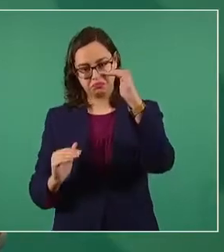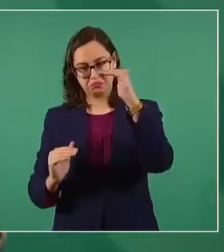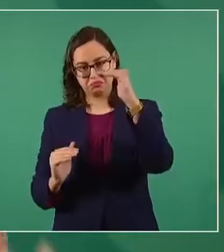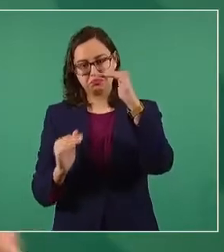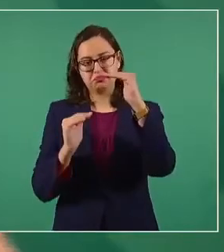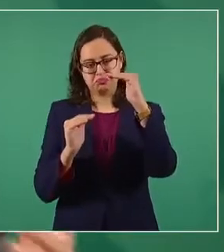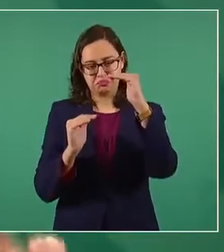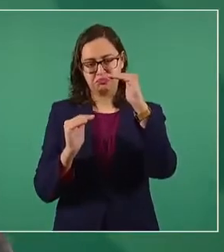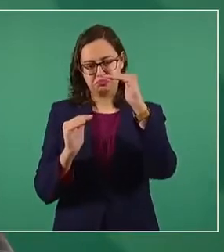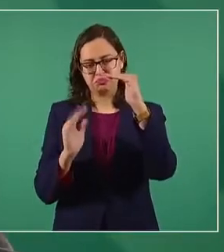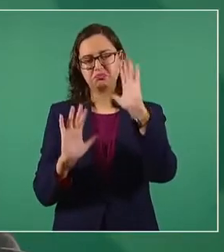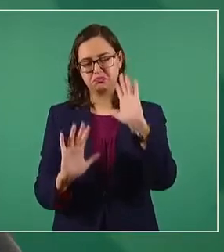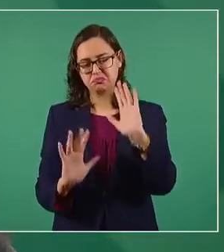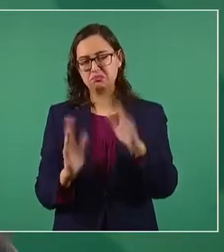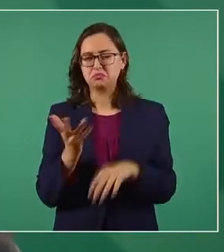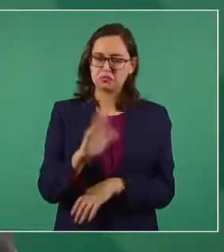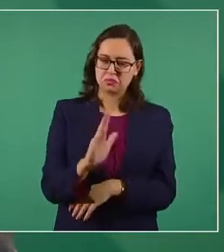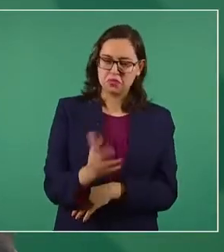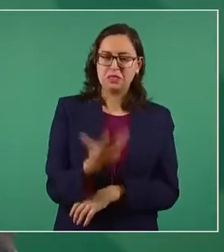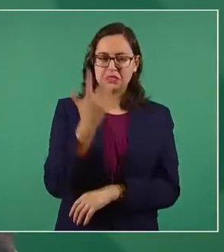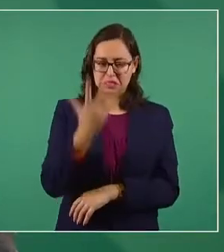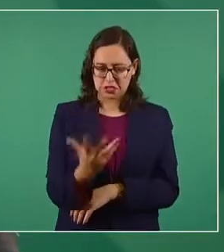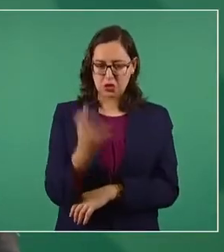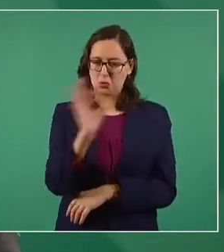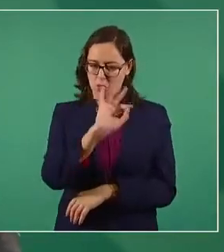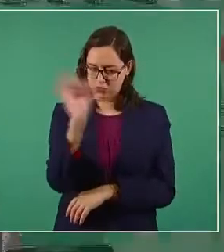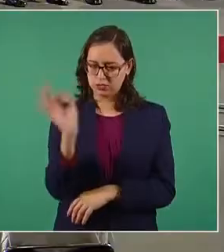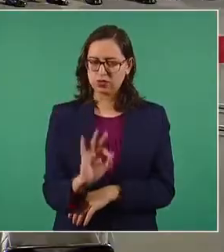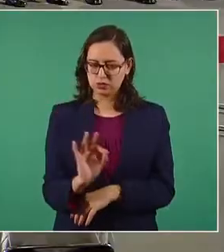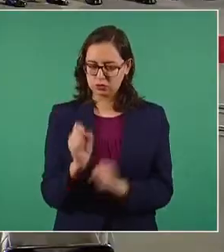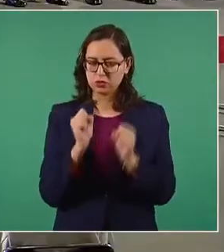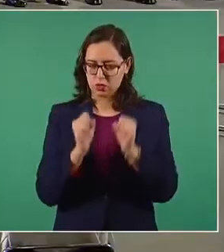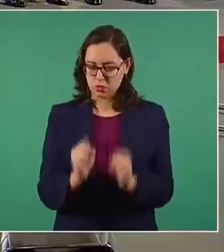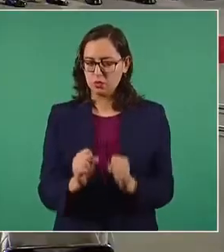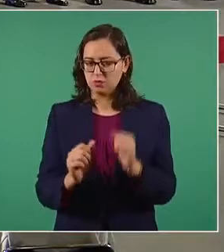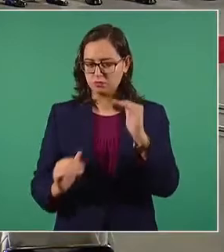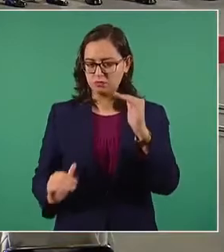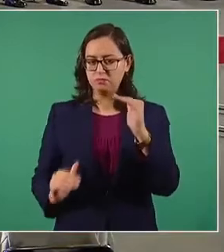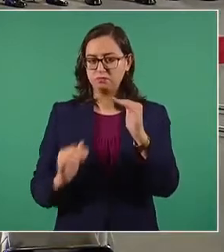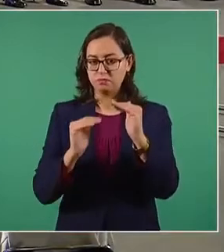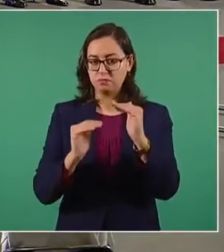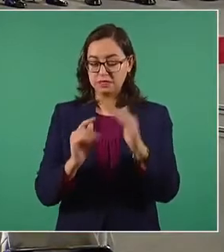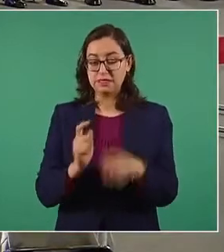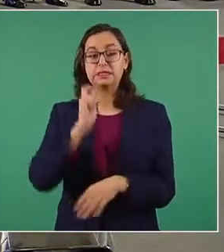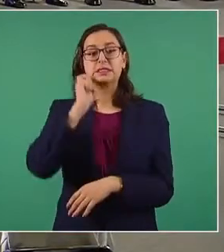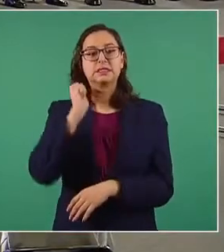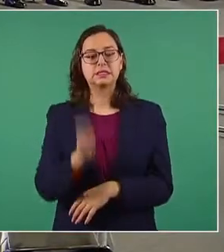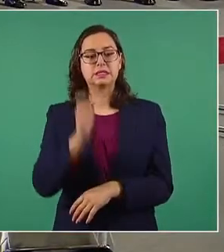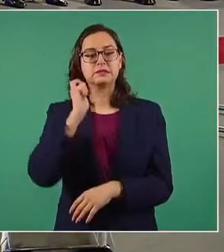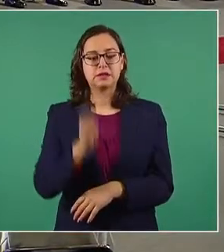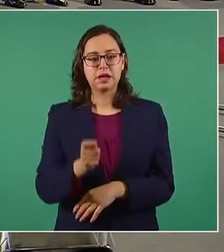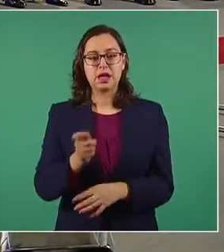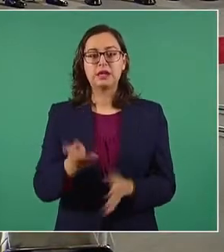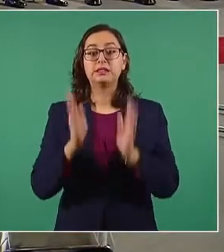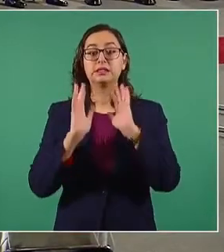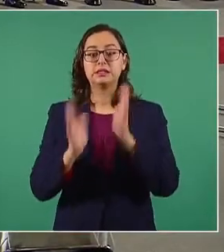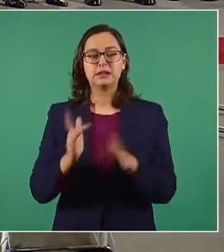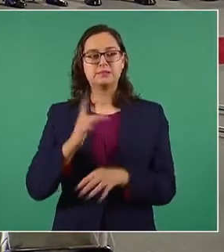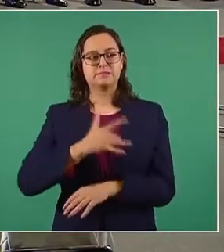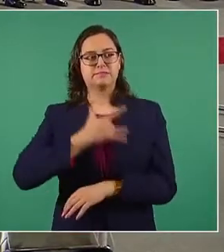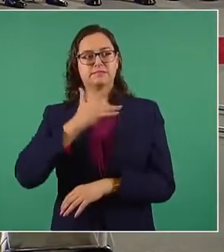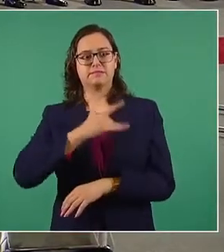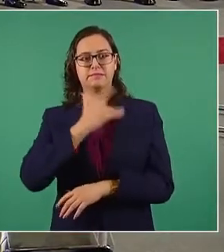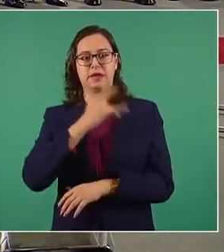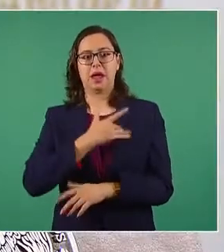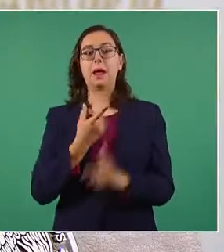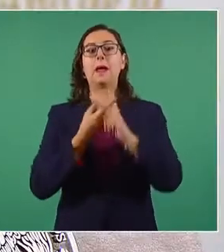reducción, posiblemente alrededor del 5%. Esto ya empezaría a ser un signo más claro